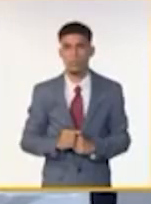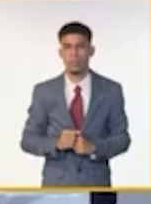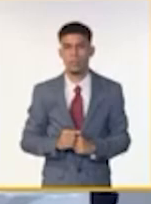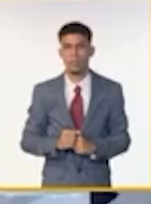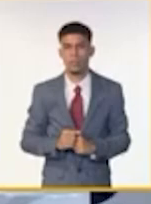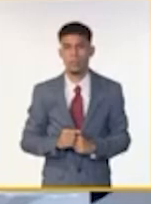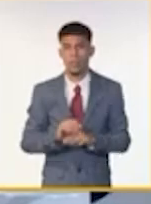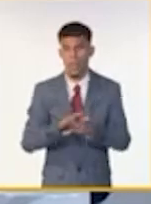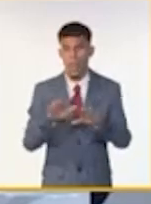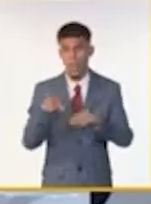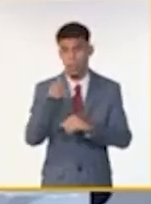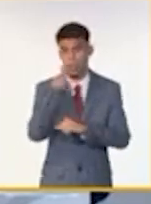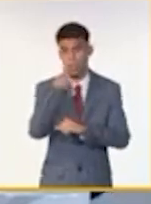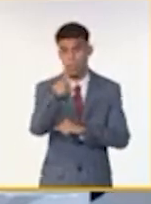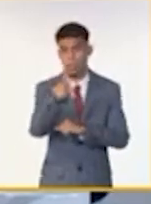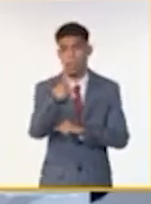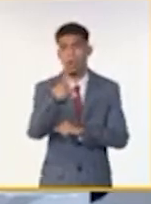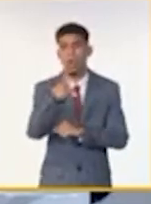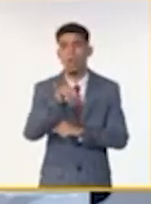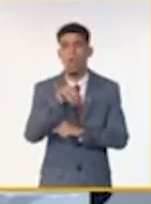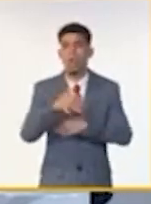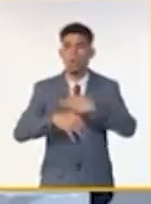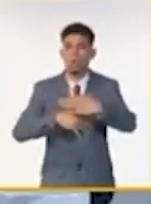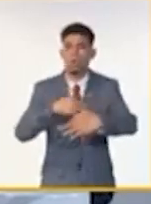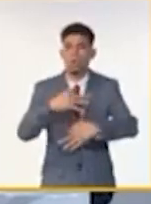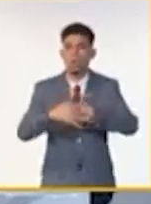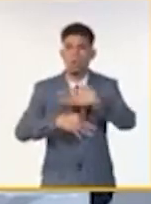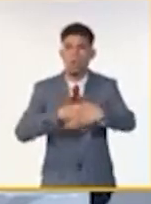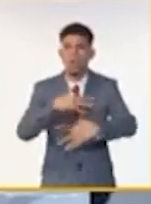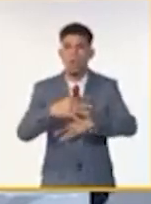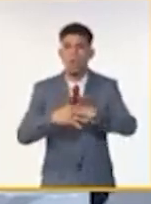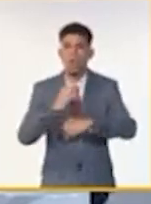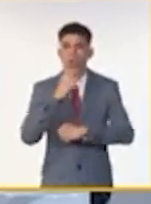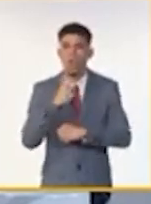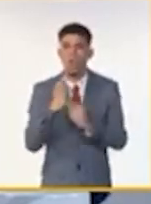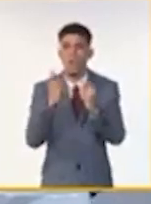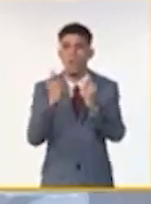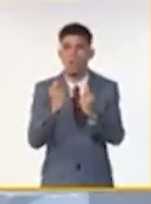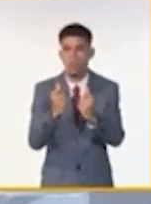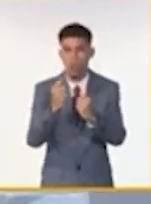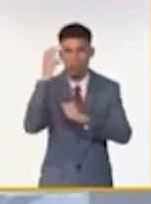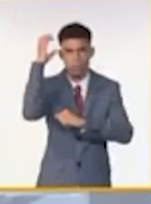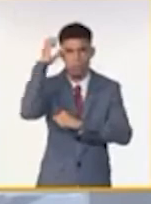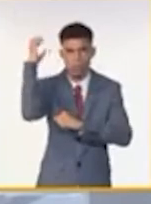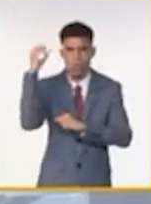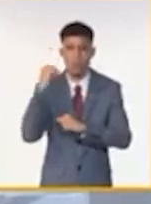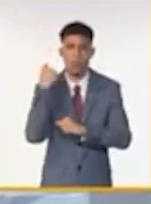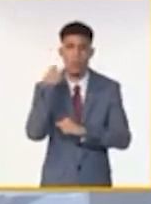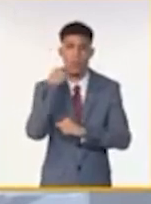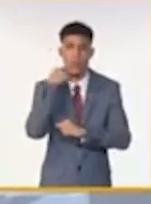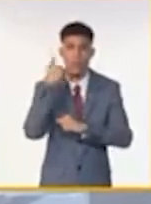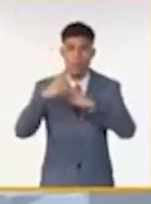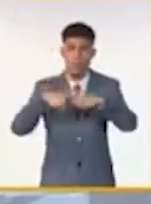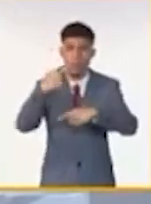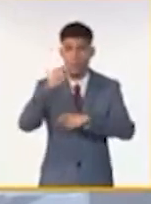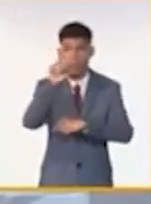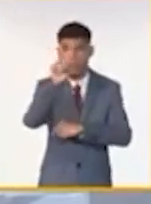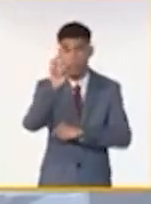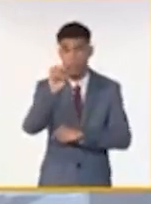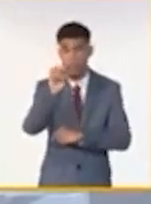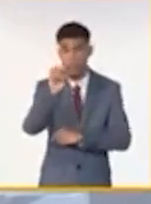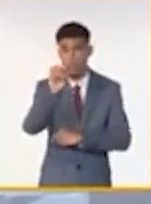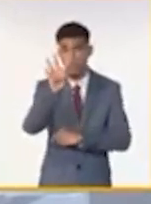por último la actualización de la marcha de de la ejecución del presupuesto del Estado para el año 2024 y como